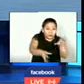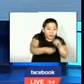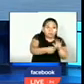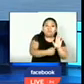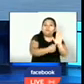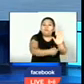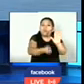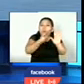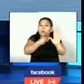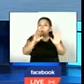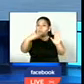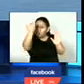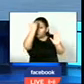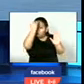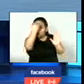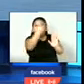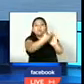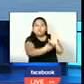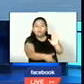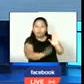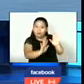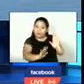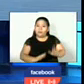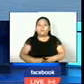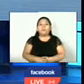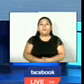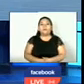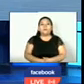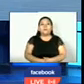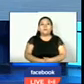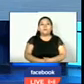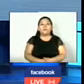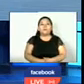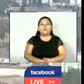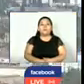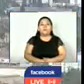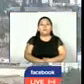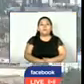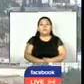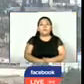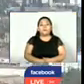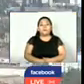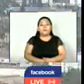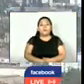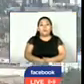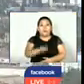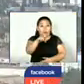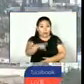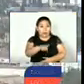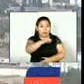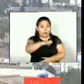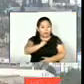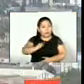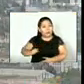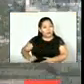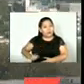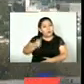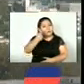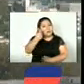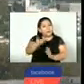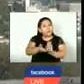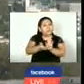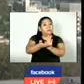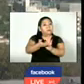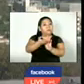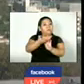Conozca qué es lo que revela en la siguiente nota. El país continúa en una recuperación económica